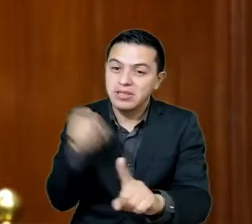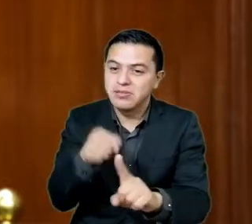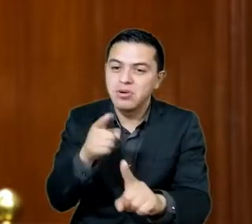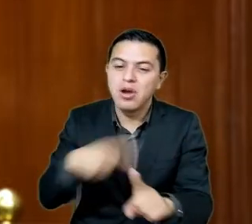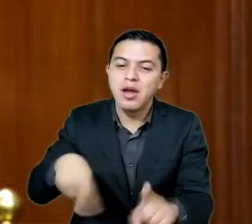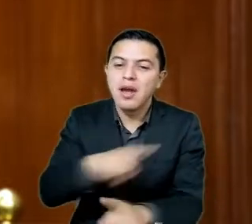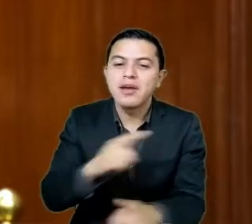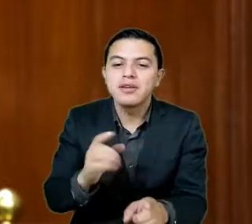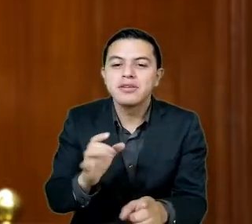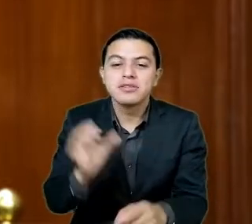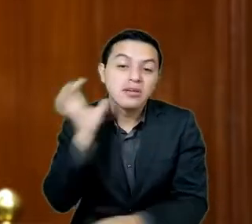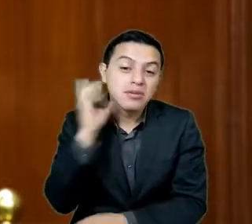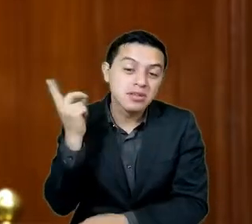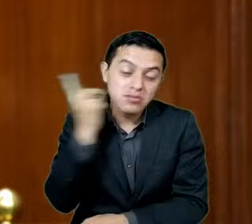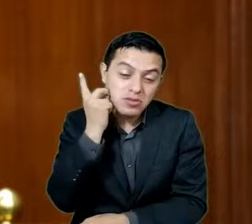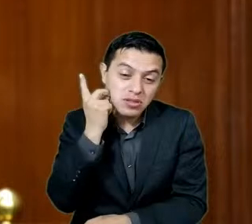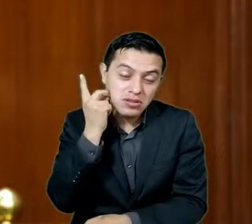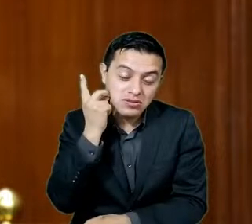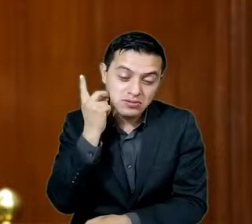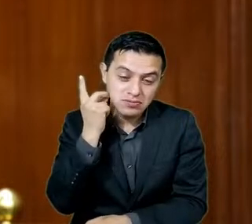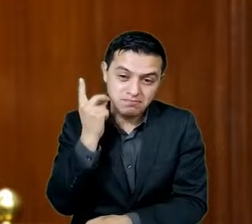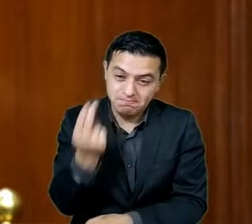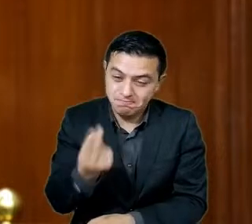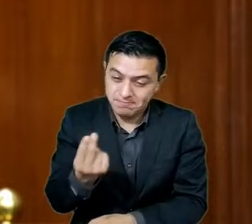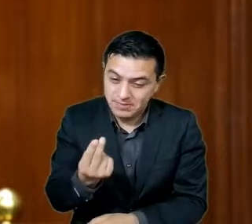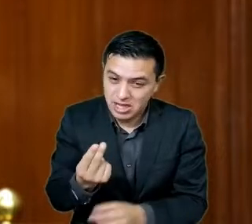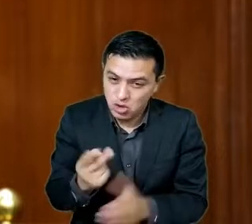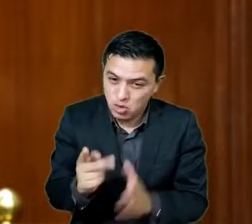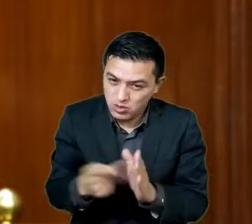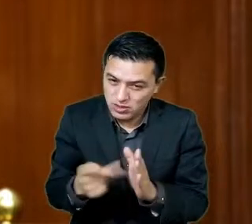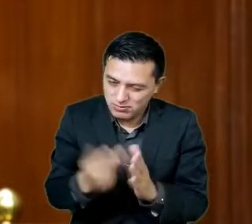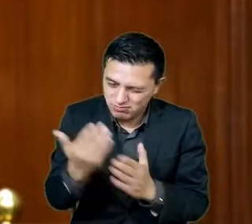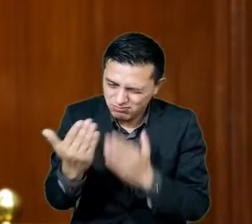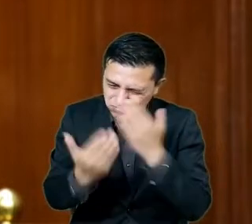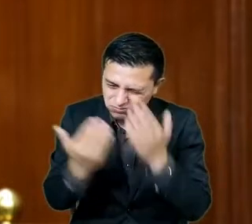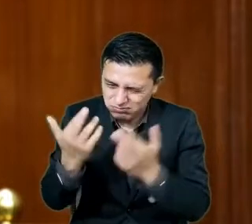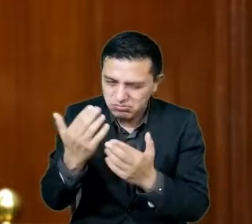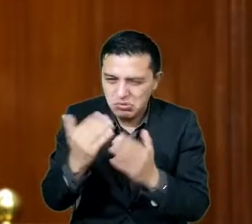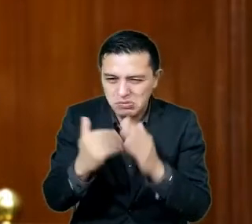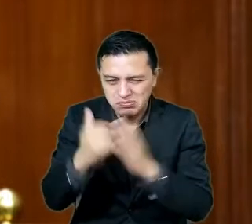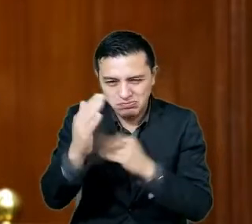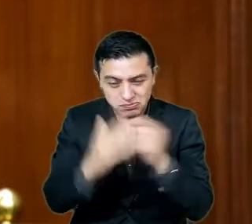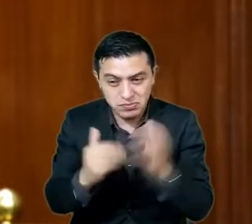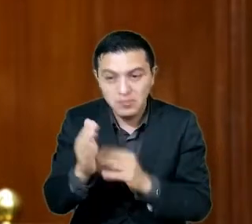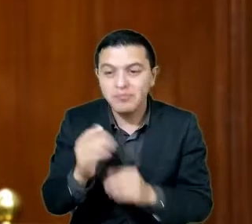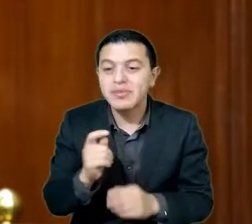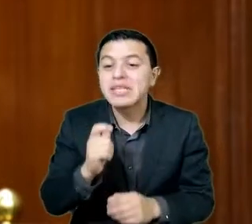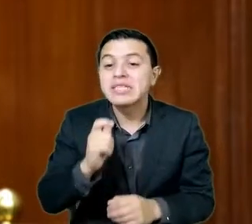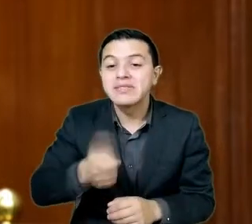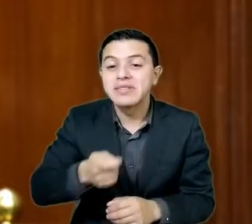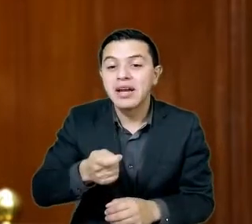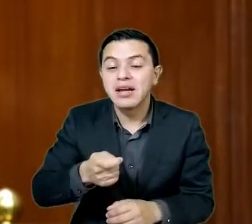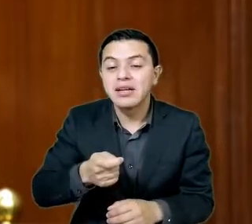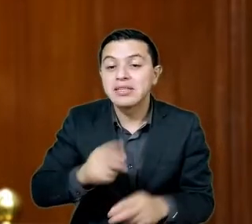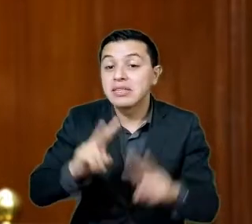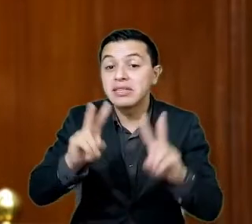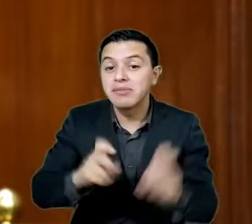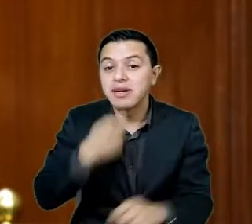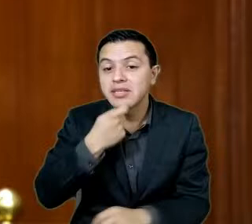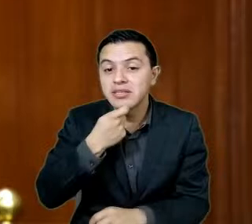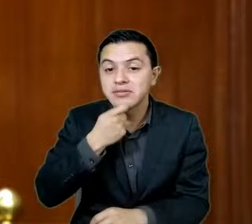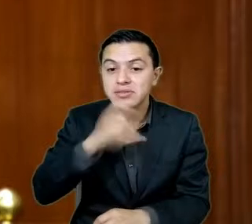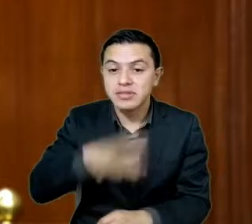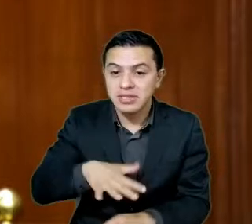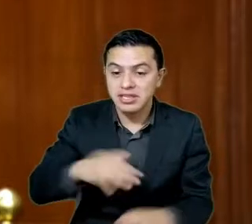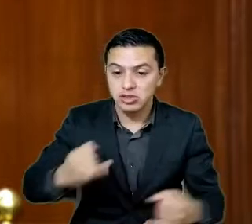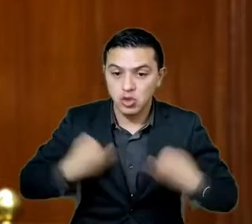de la legislatura. Como antecedente, en anteriores legislaturas se ha analizado el tema de las niñas, niños y adolescentes de forma